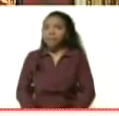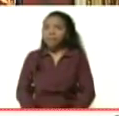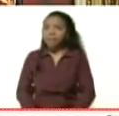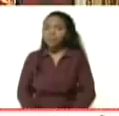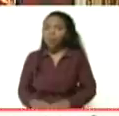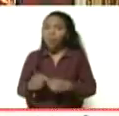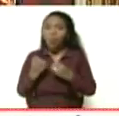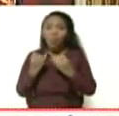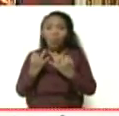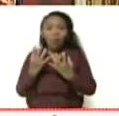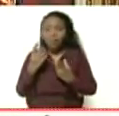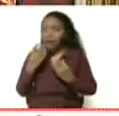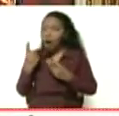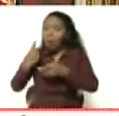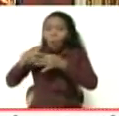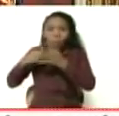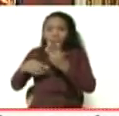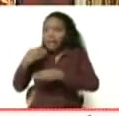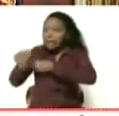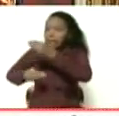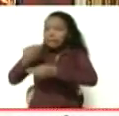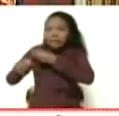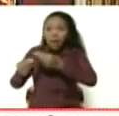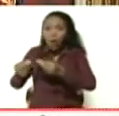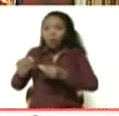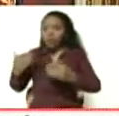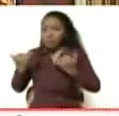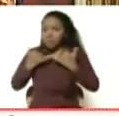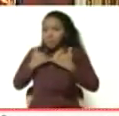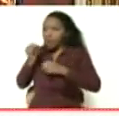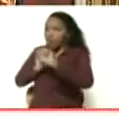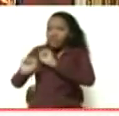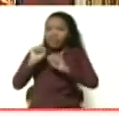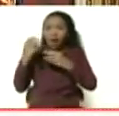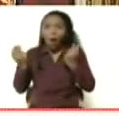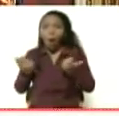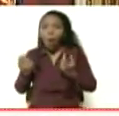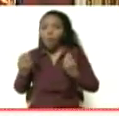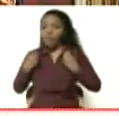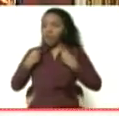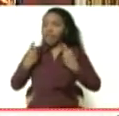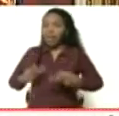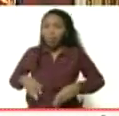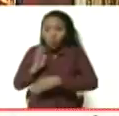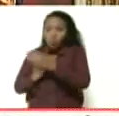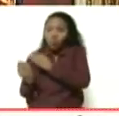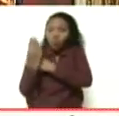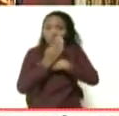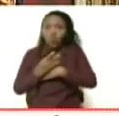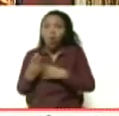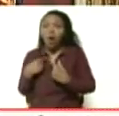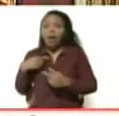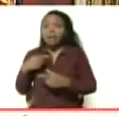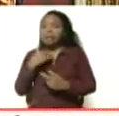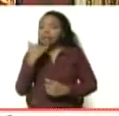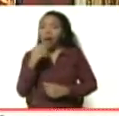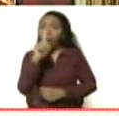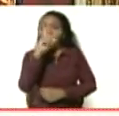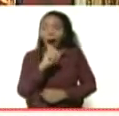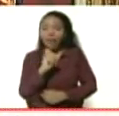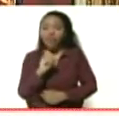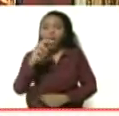¿Cuántas cosas tuvieron que hacer para sobrevivir el asedio nazi durante casi un año o